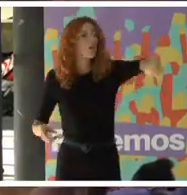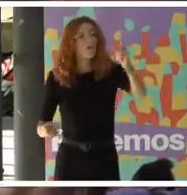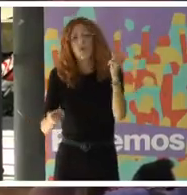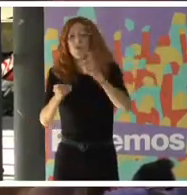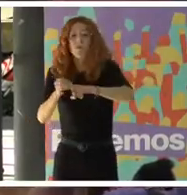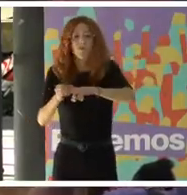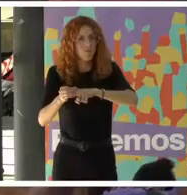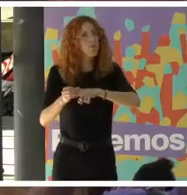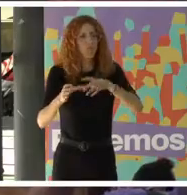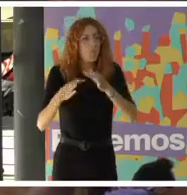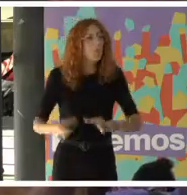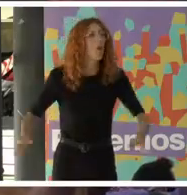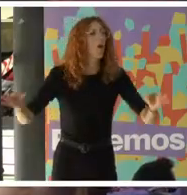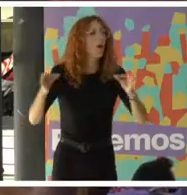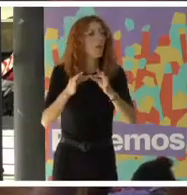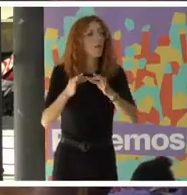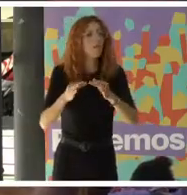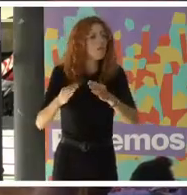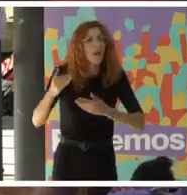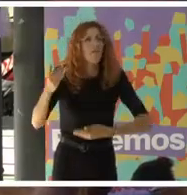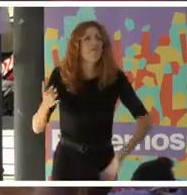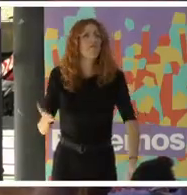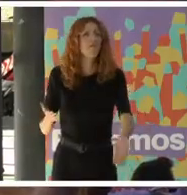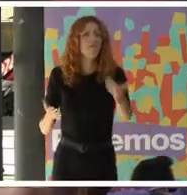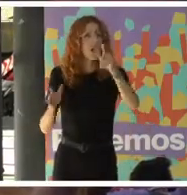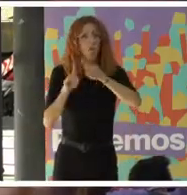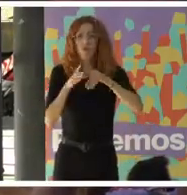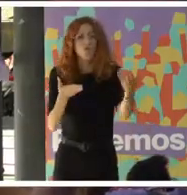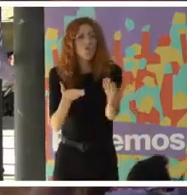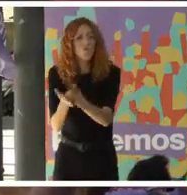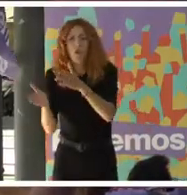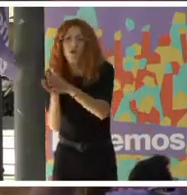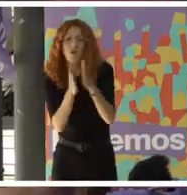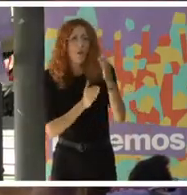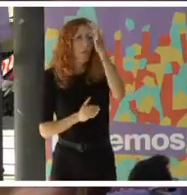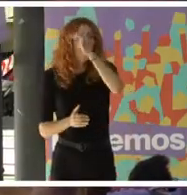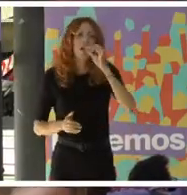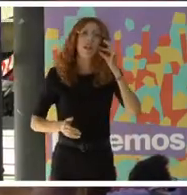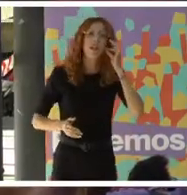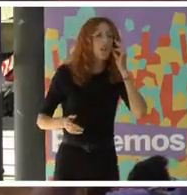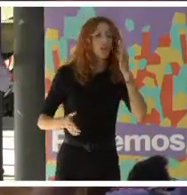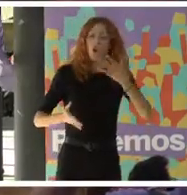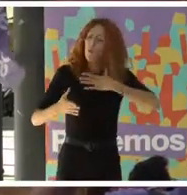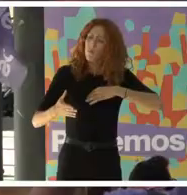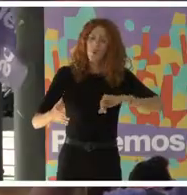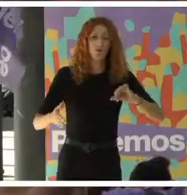es la que quiere Podemos. Así que vamos, compañeros, que claro que se puede. ¡Vamos con todo!